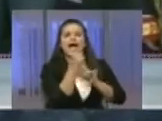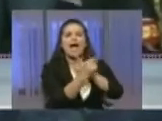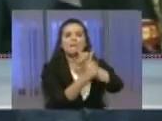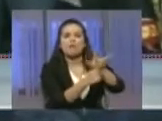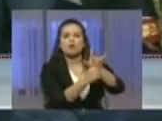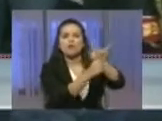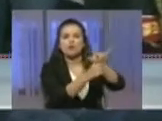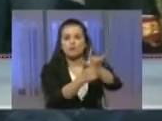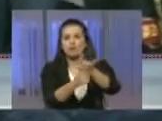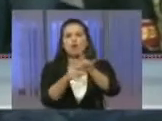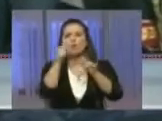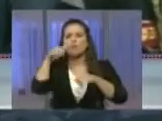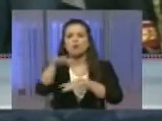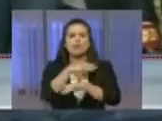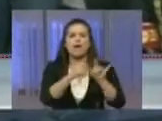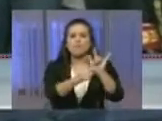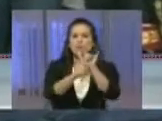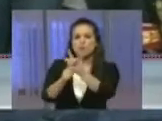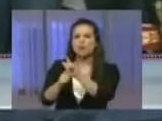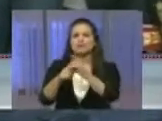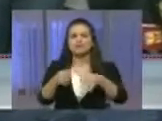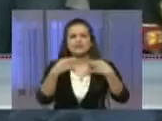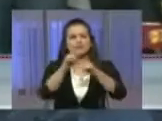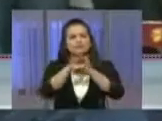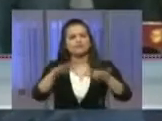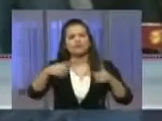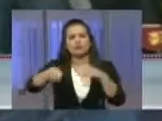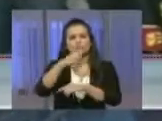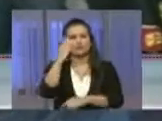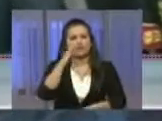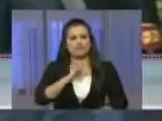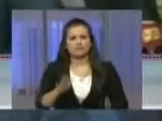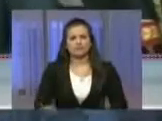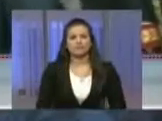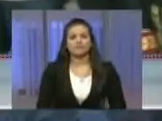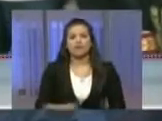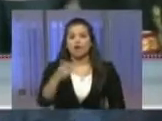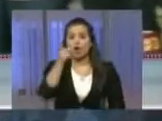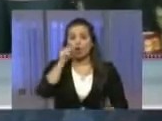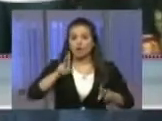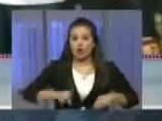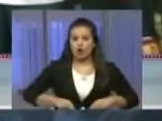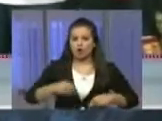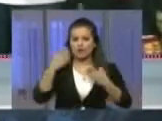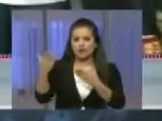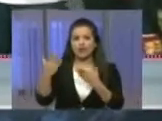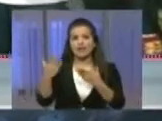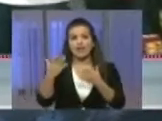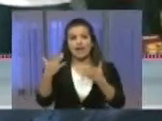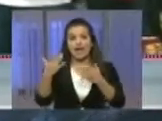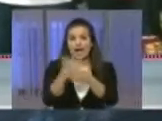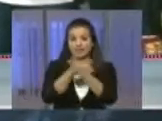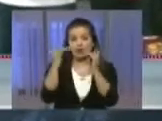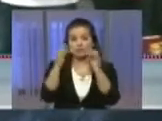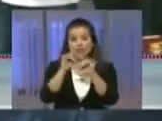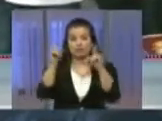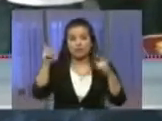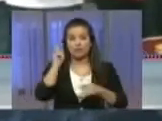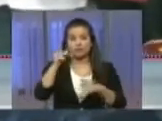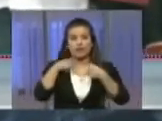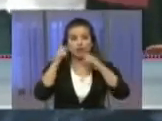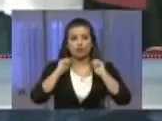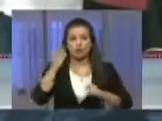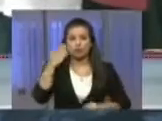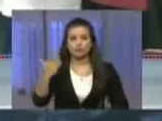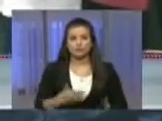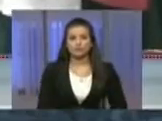pueblo multiplicado conoc y reccio Jorge arri por favor antes de darle el pase al profesor aristóbulo